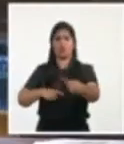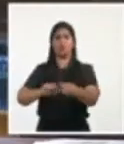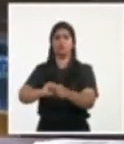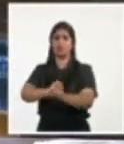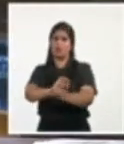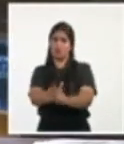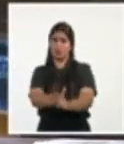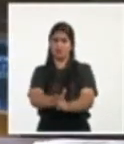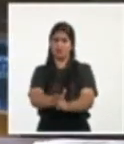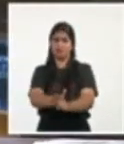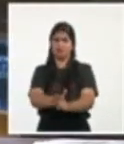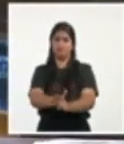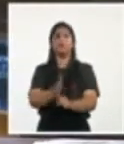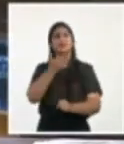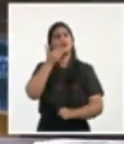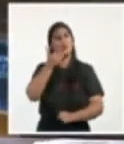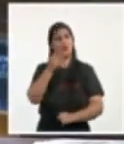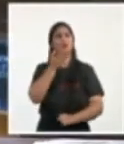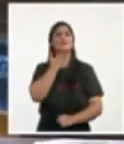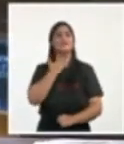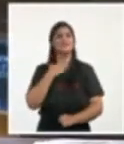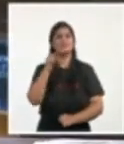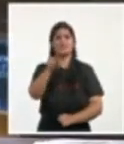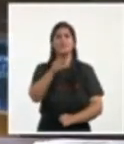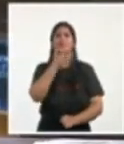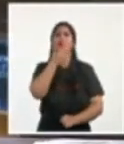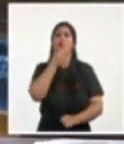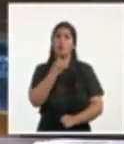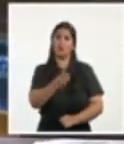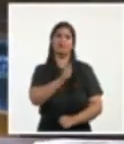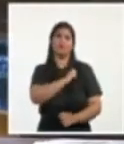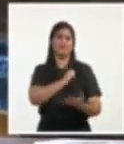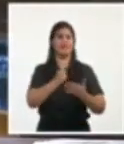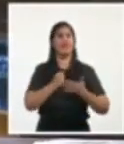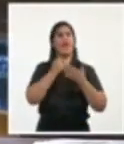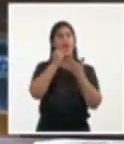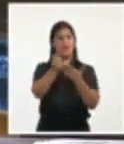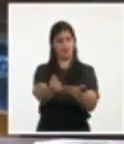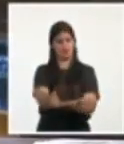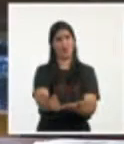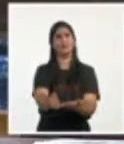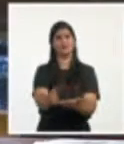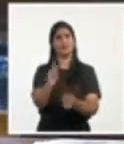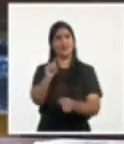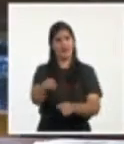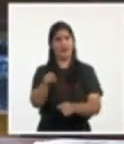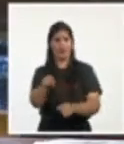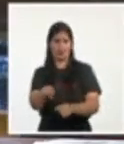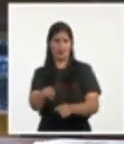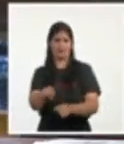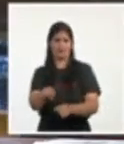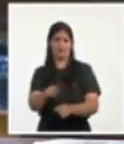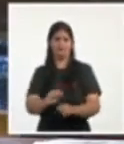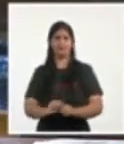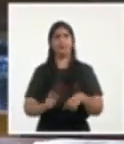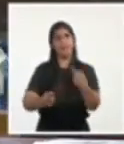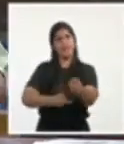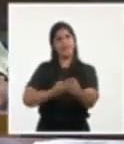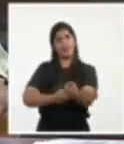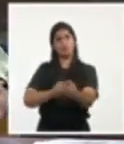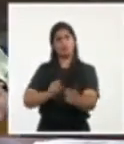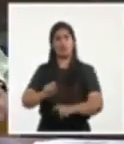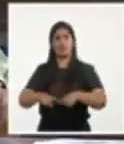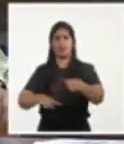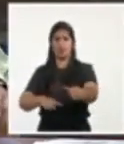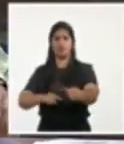es justo reconocer la disposición de todos para incorporarse de manera inmediata ya como trabajadores al sistema